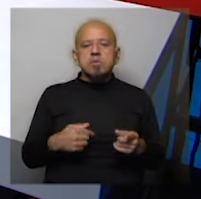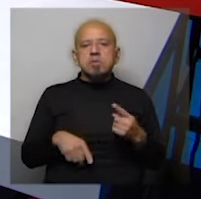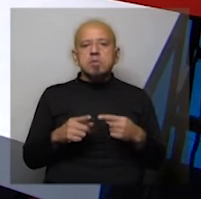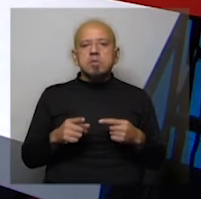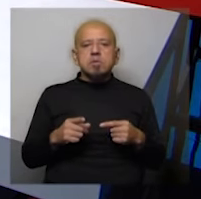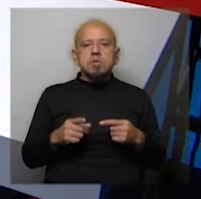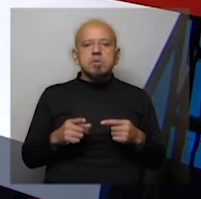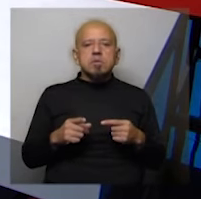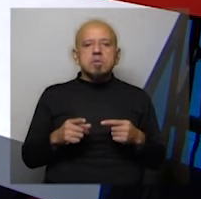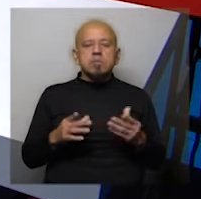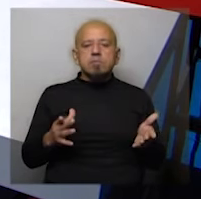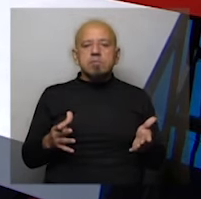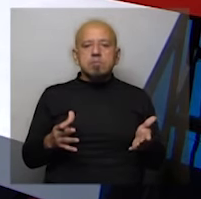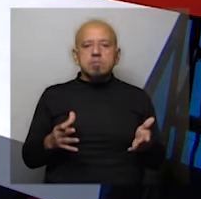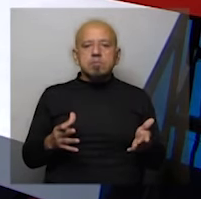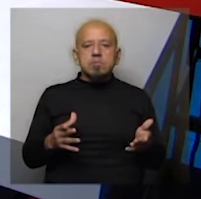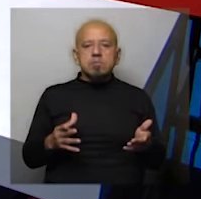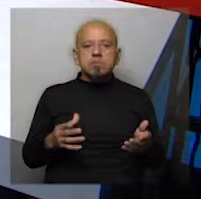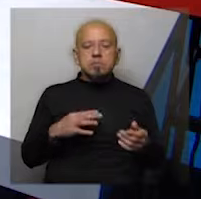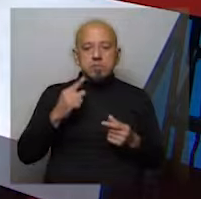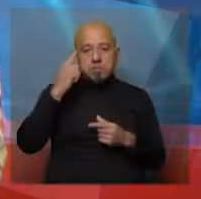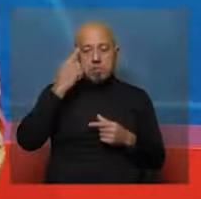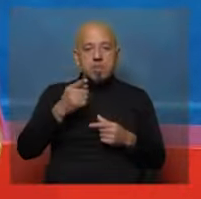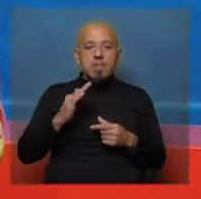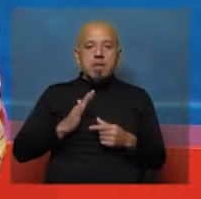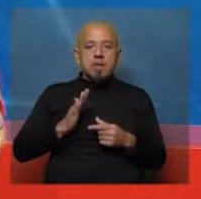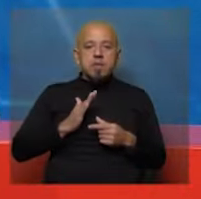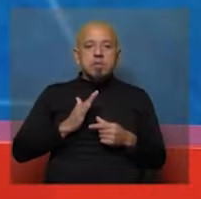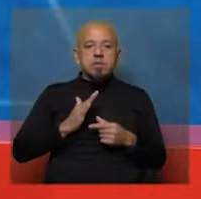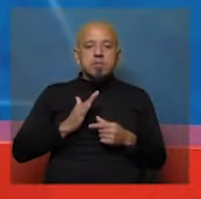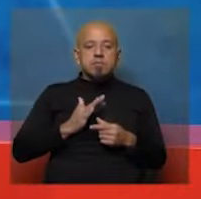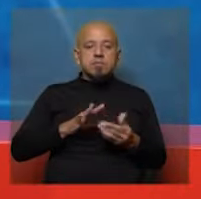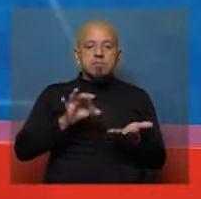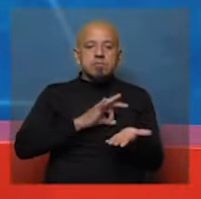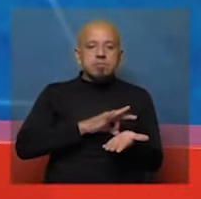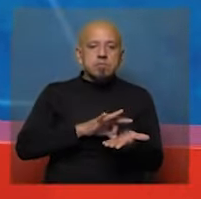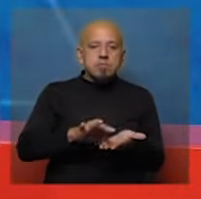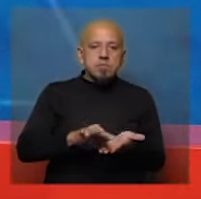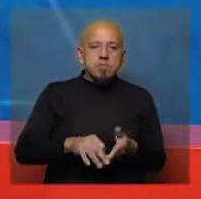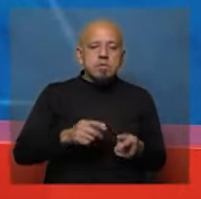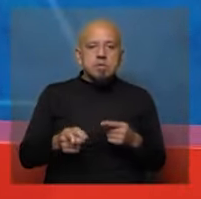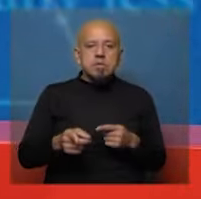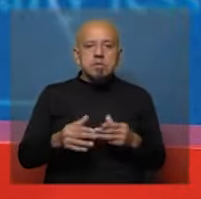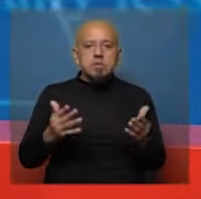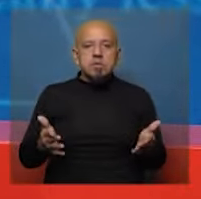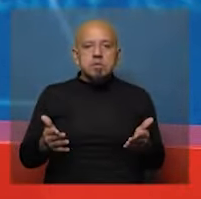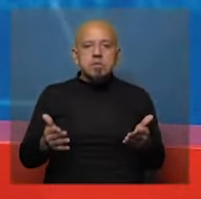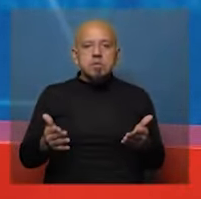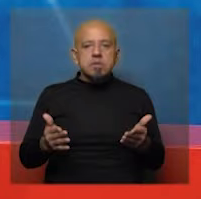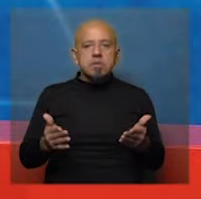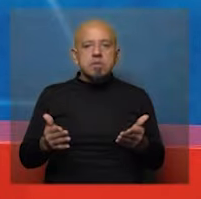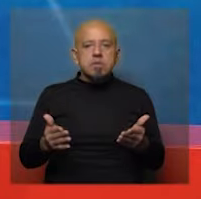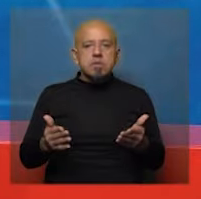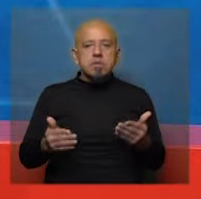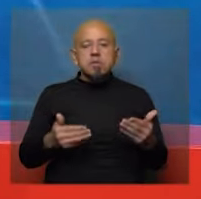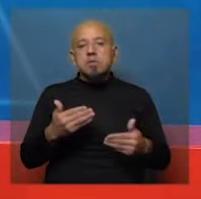O sea tenemos que cuando alguien cuando una mujer llega a un servicio debería haber toda una batería de